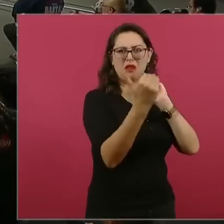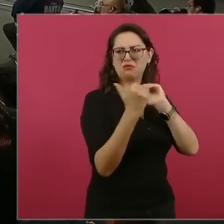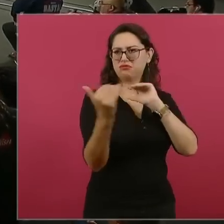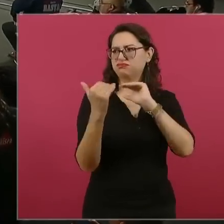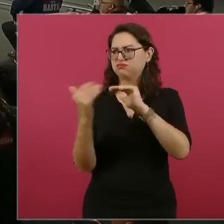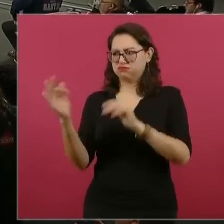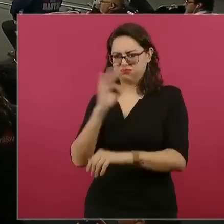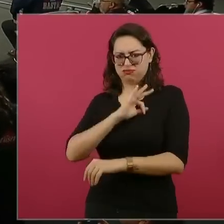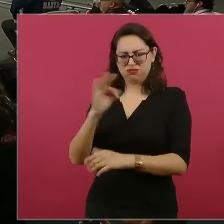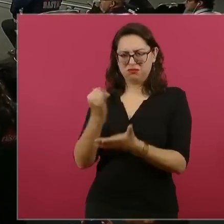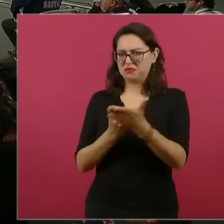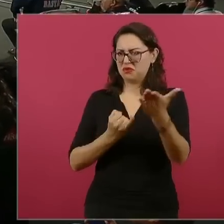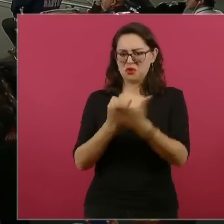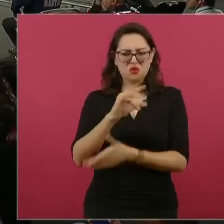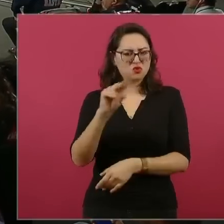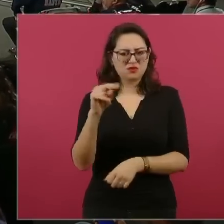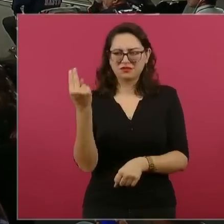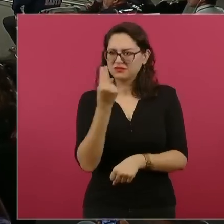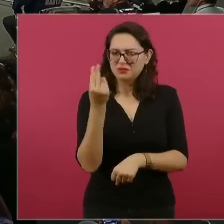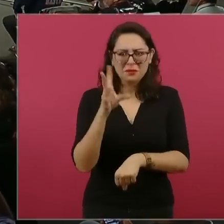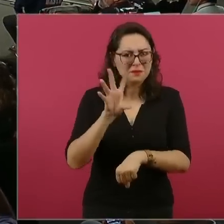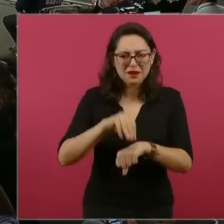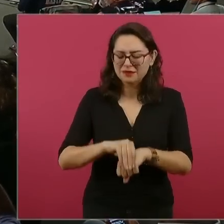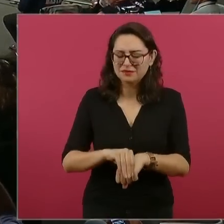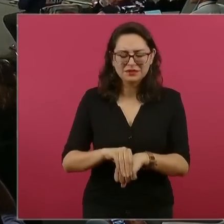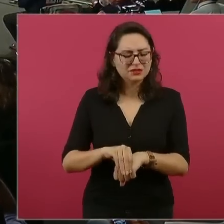A ver, consíganme el…